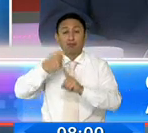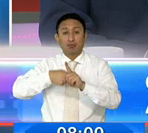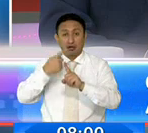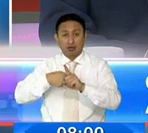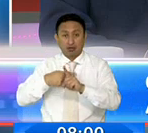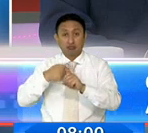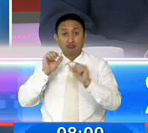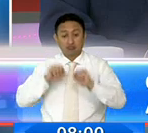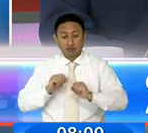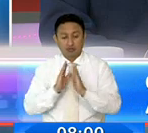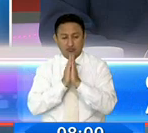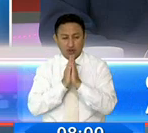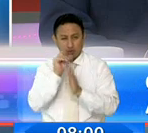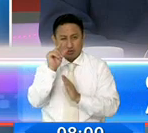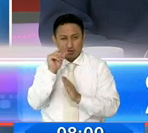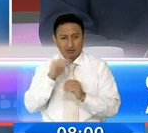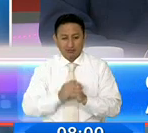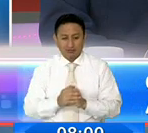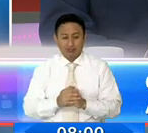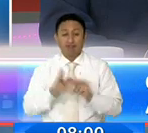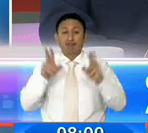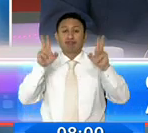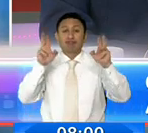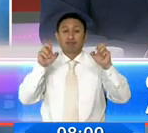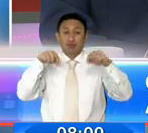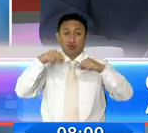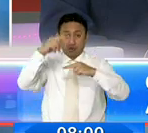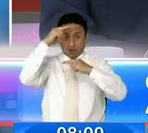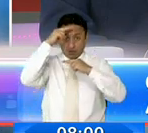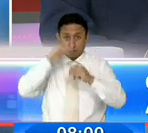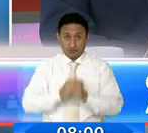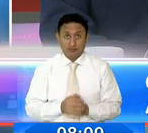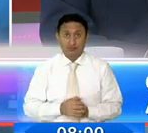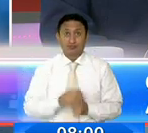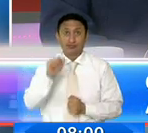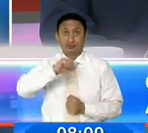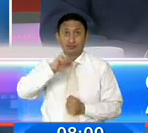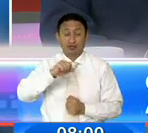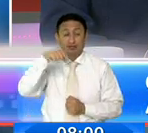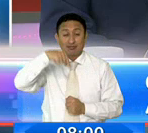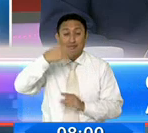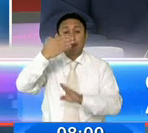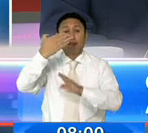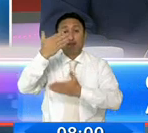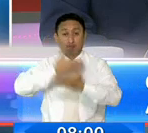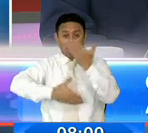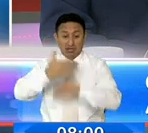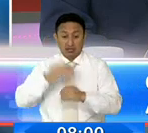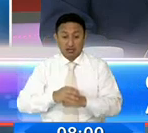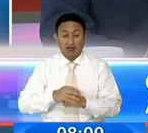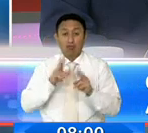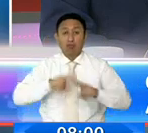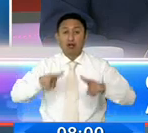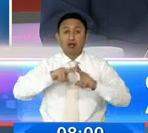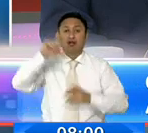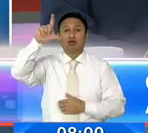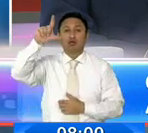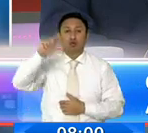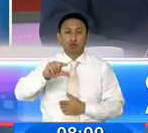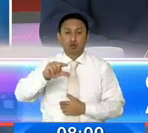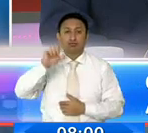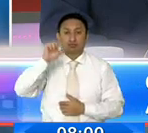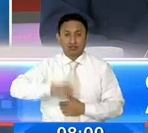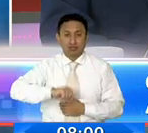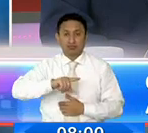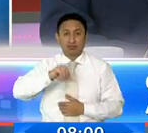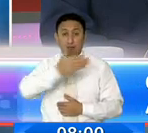que me permita subrayar en este programa. Por favor. Prevaleciendo en el mercado los precios rebajados autorizados por